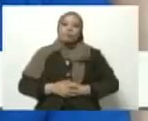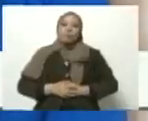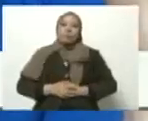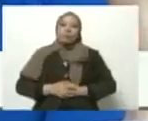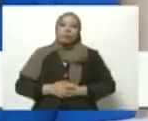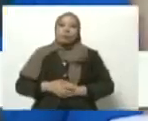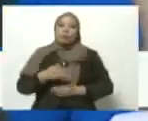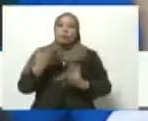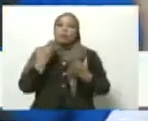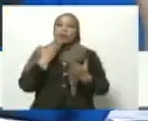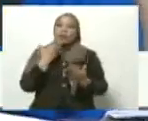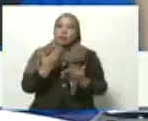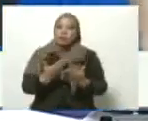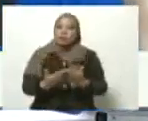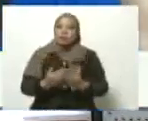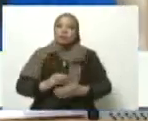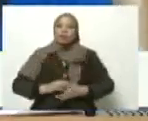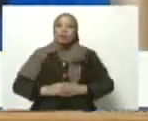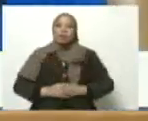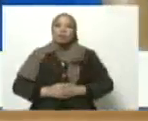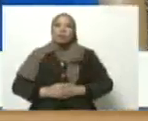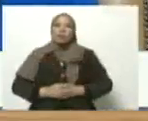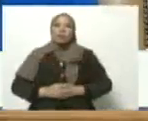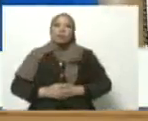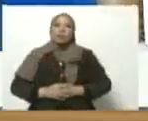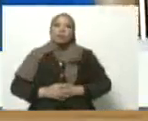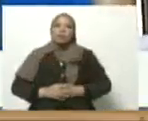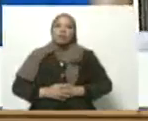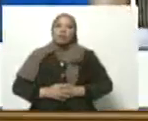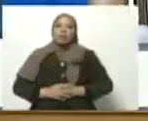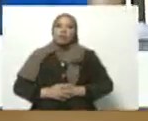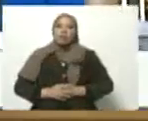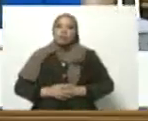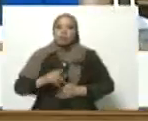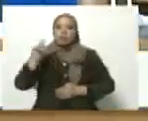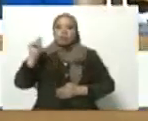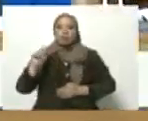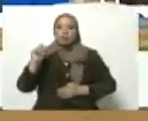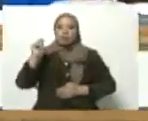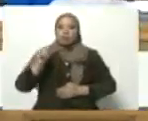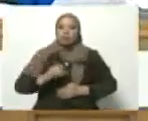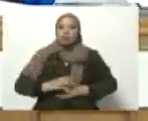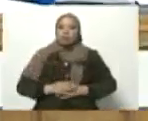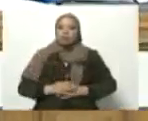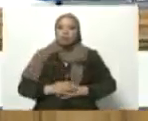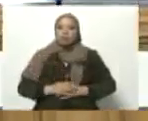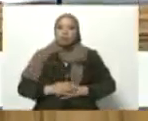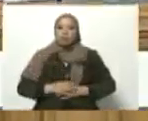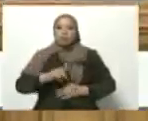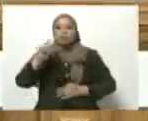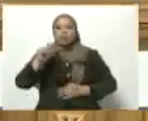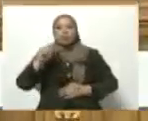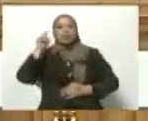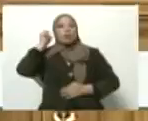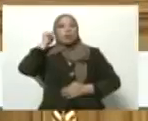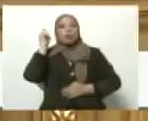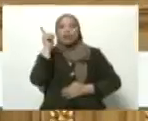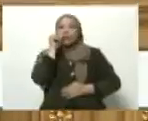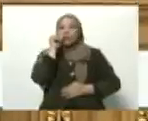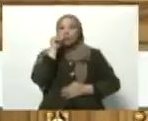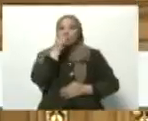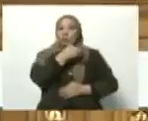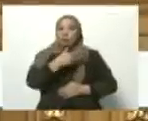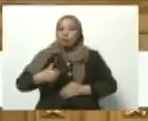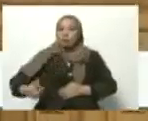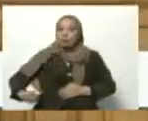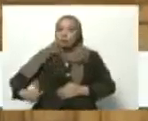Muchas gracias, embajador. Muchas gracias, diputada Medina. Tiene la palabra el diputado Timoteo Zambrano, quien es presidente